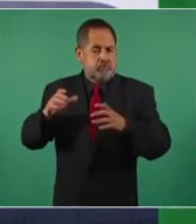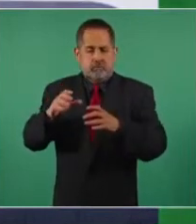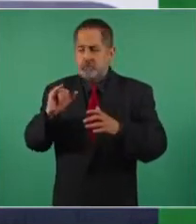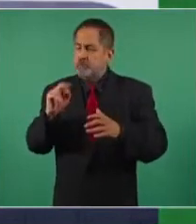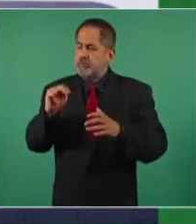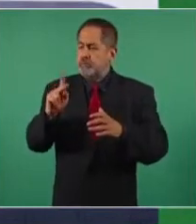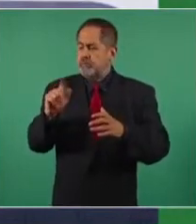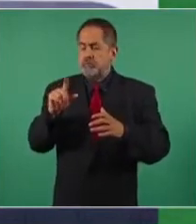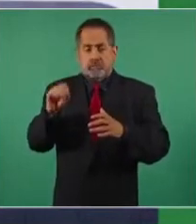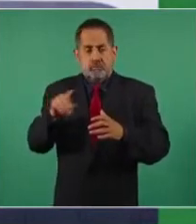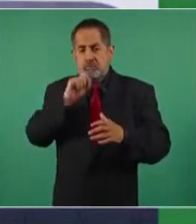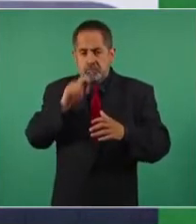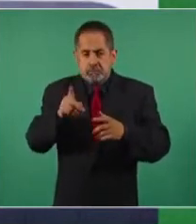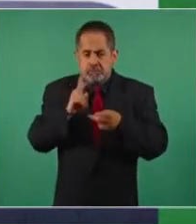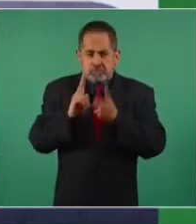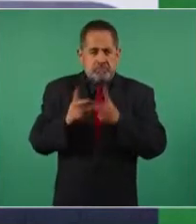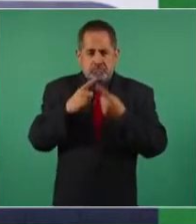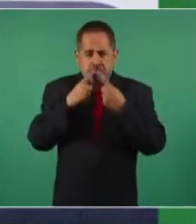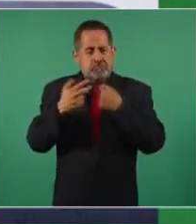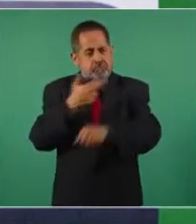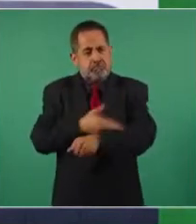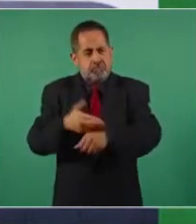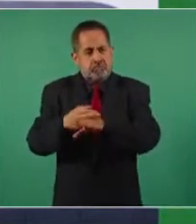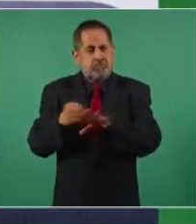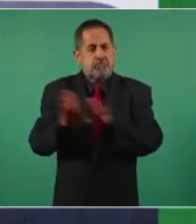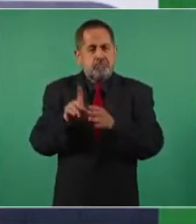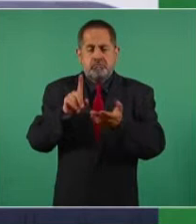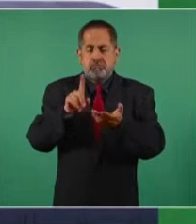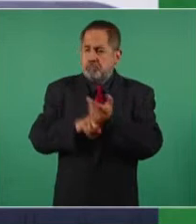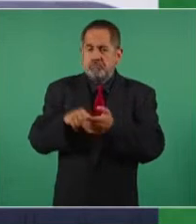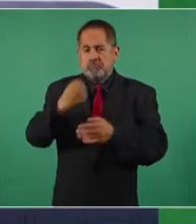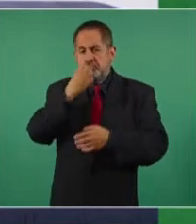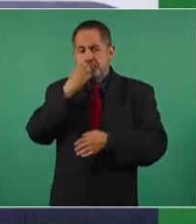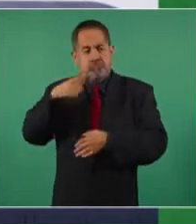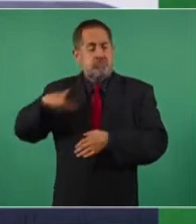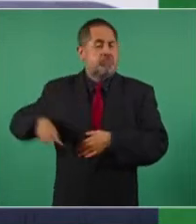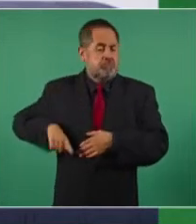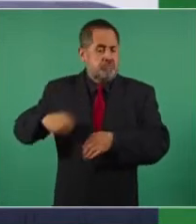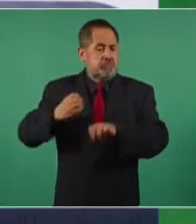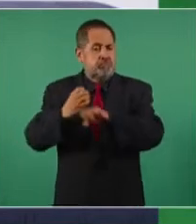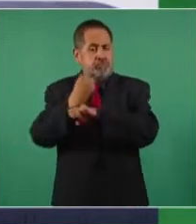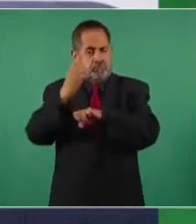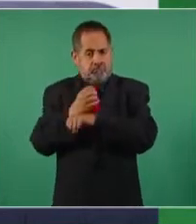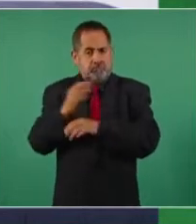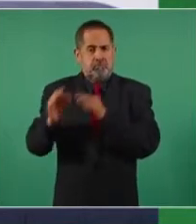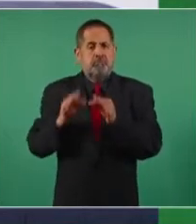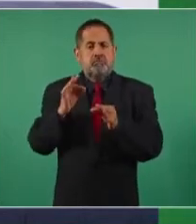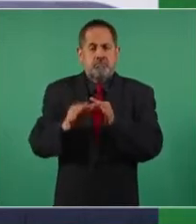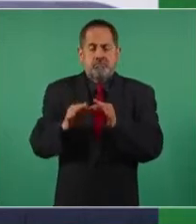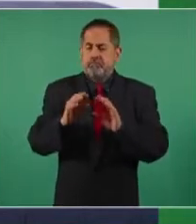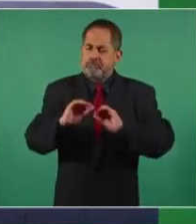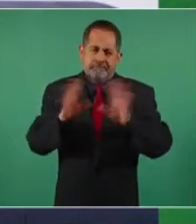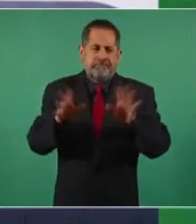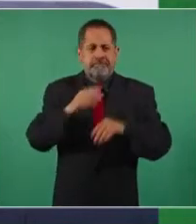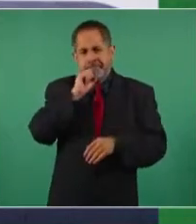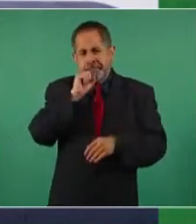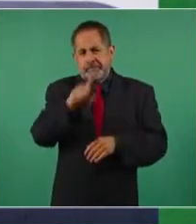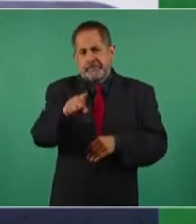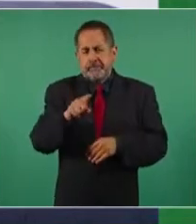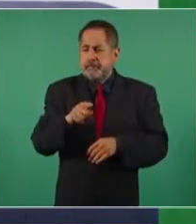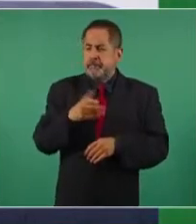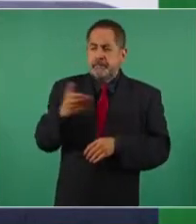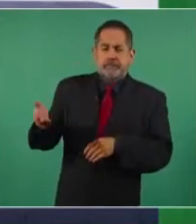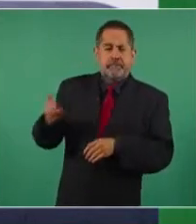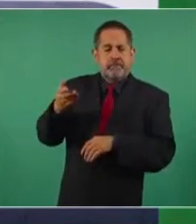estamos cambiando la gente de inclusión pública estatal liborio vidal y por supuesto también